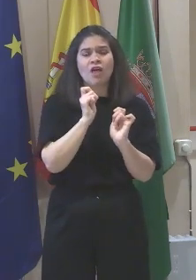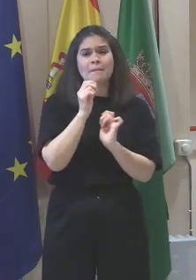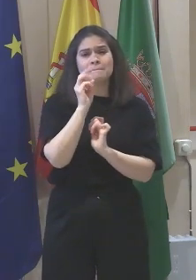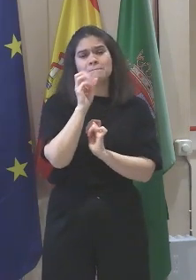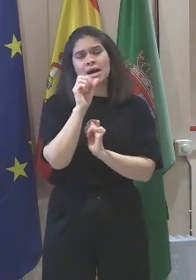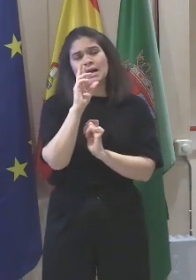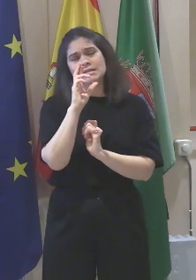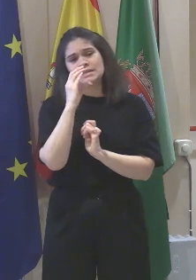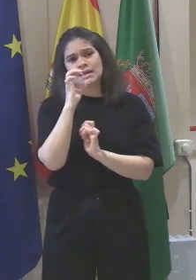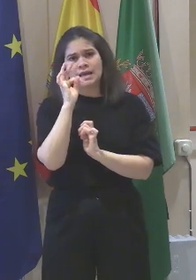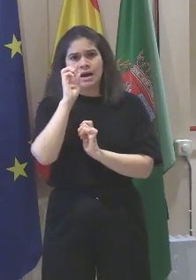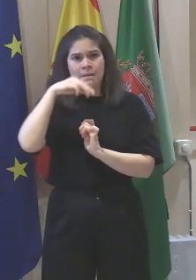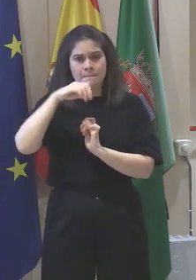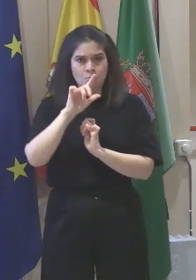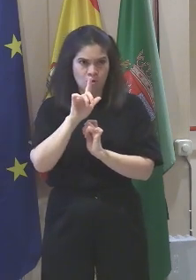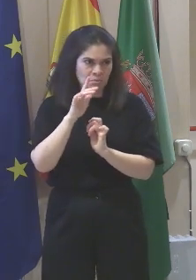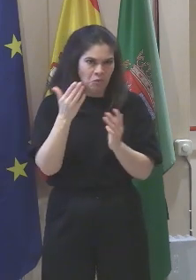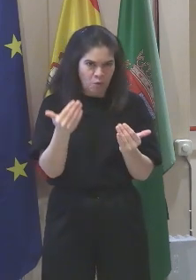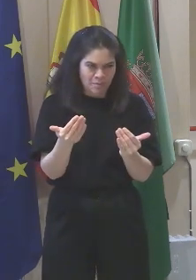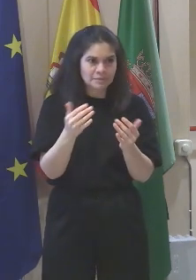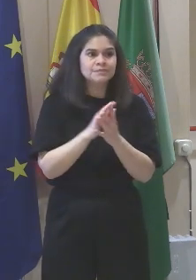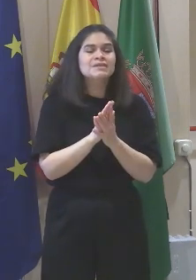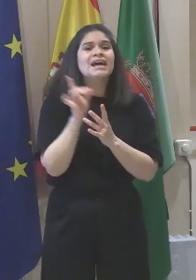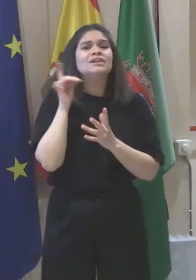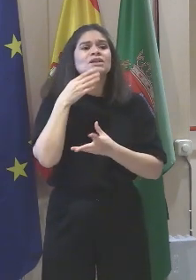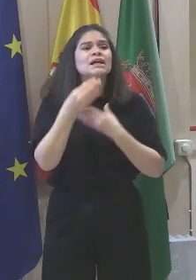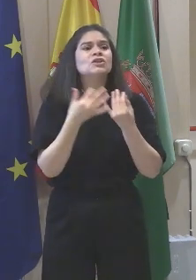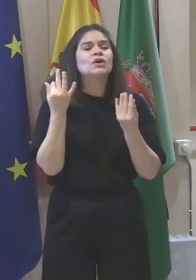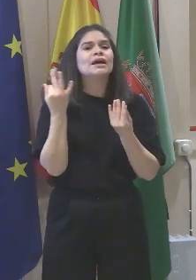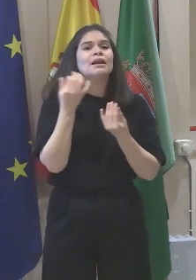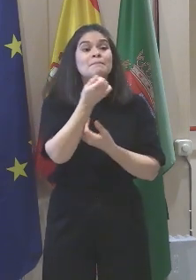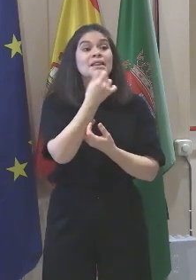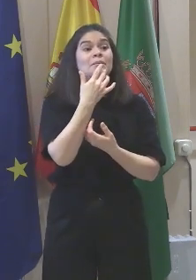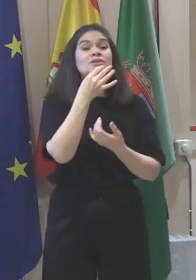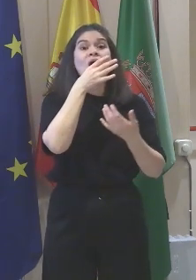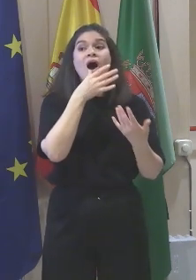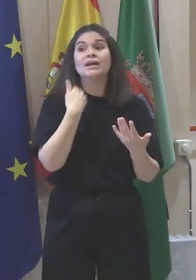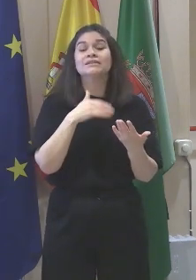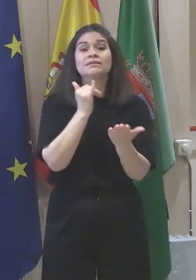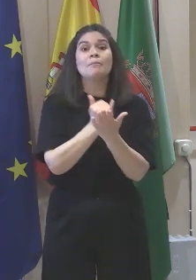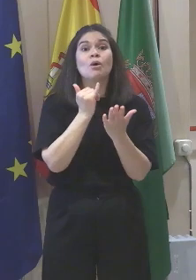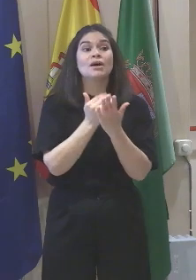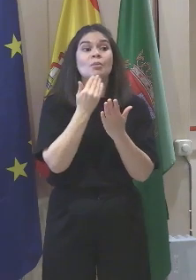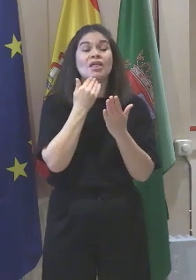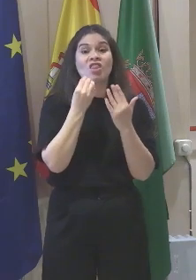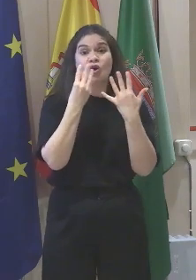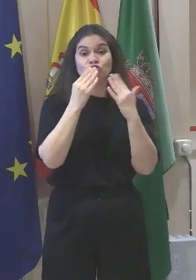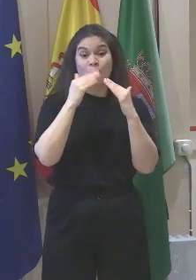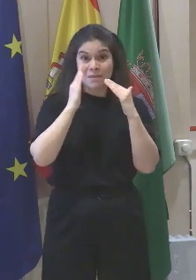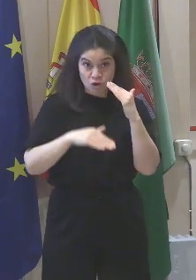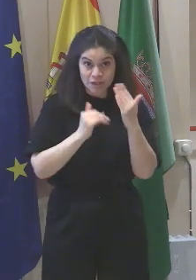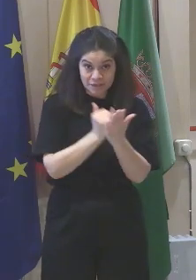relevante. Bueno, esto está haciendo que actualmente Teplizumab se esté probando para menores de 8 años en un